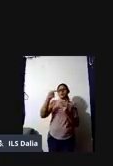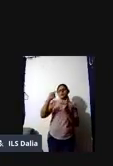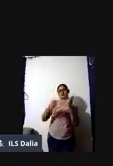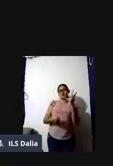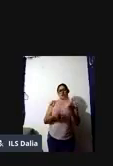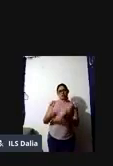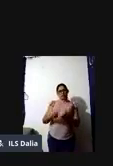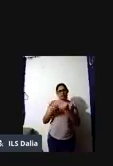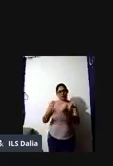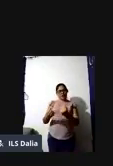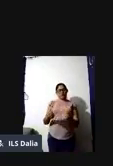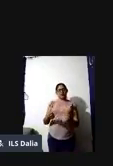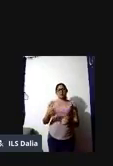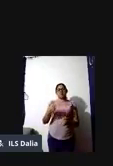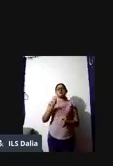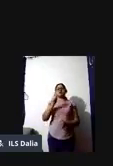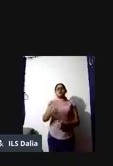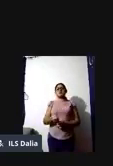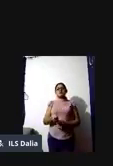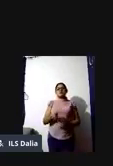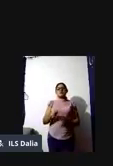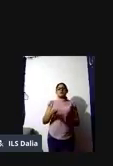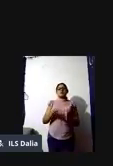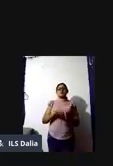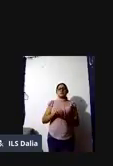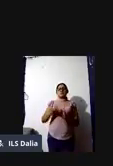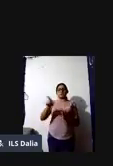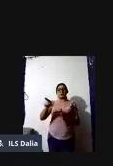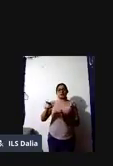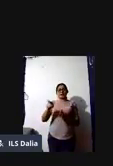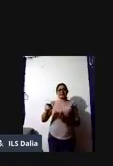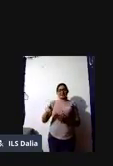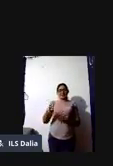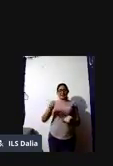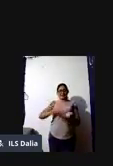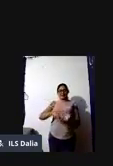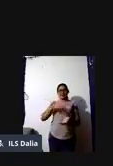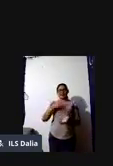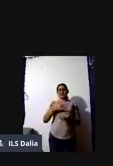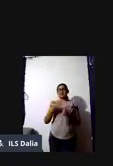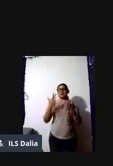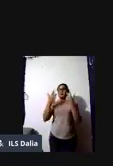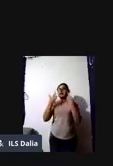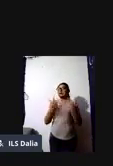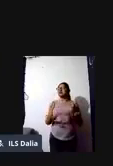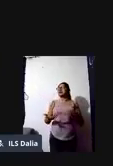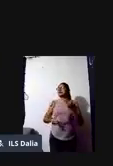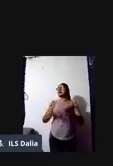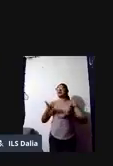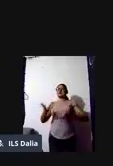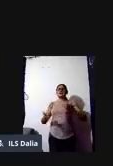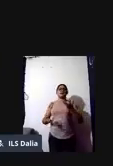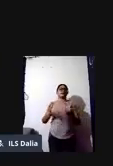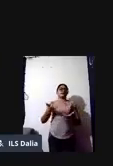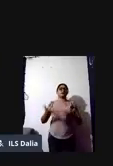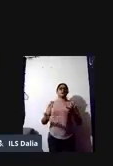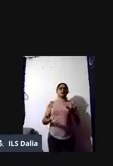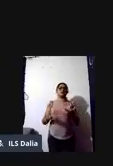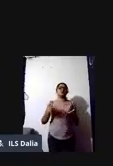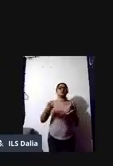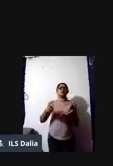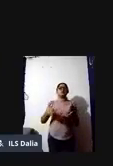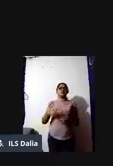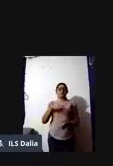intensas nocivas. Y estamos hablando del desamparo, esa emoción, ¿no? De sentirme desamparada o desamparado. El temor